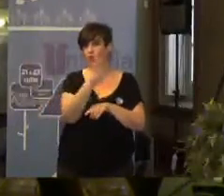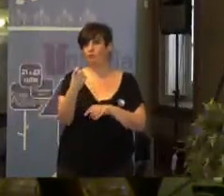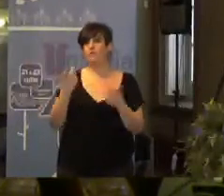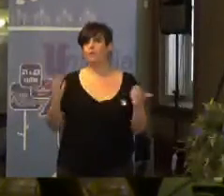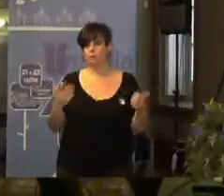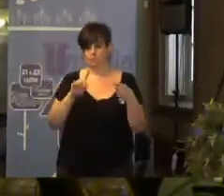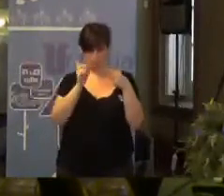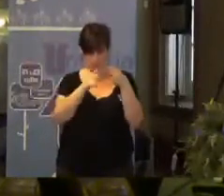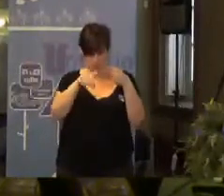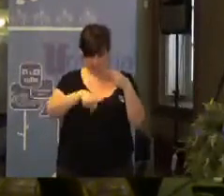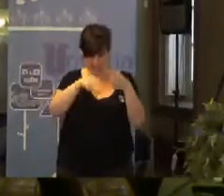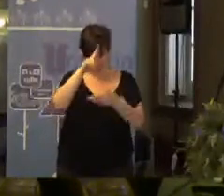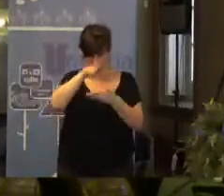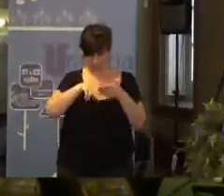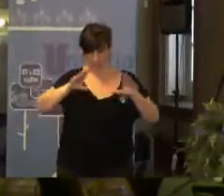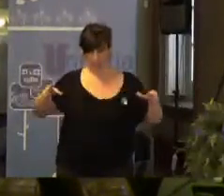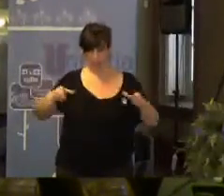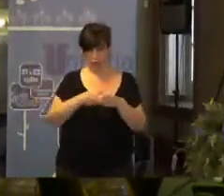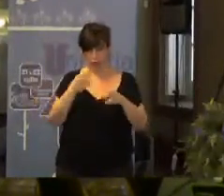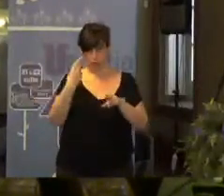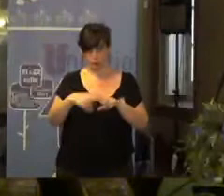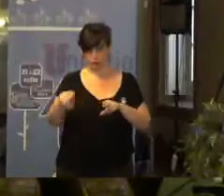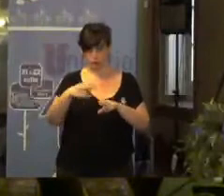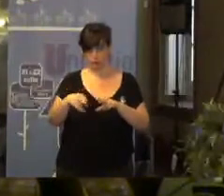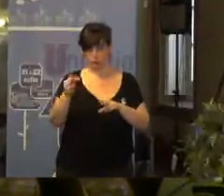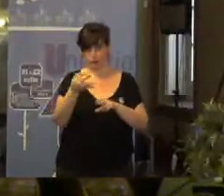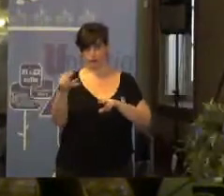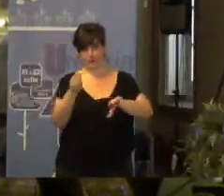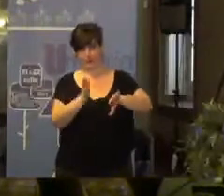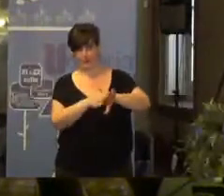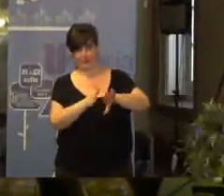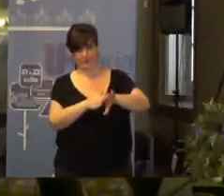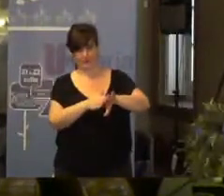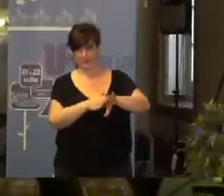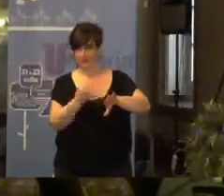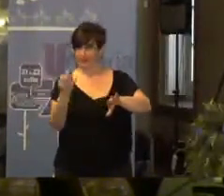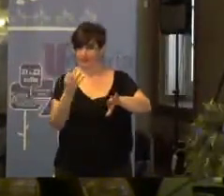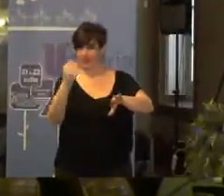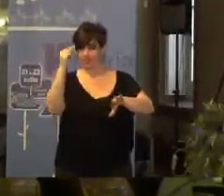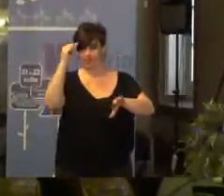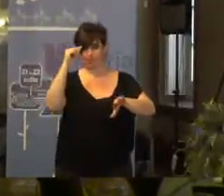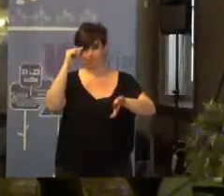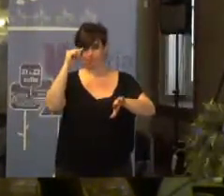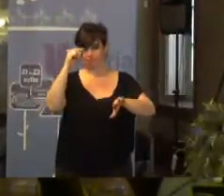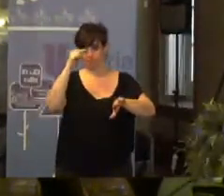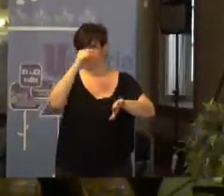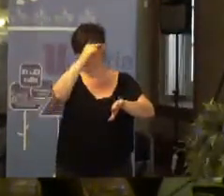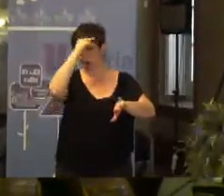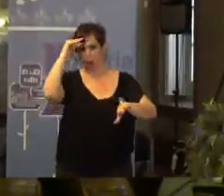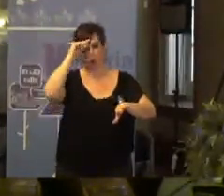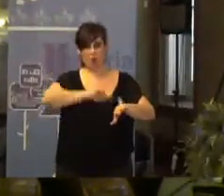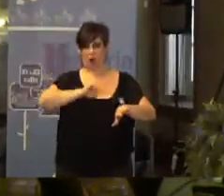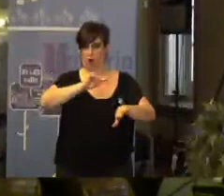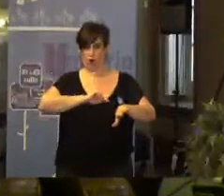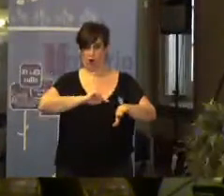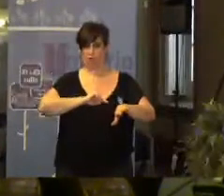partidos aquí en Galicia, os que hai de esquerda, teñen que tomar conciencia, pero eu creo que o saben, pero